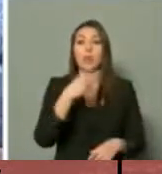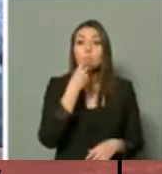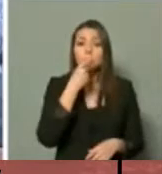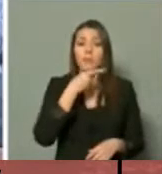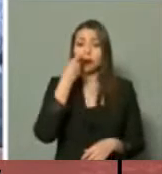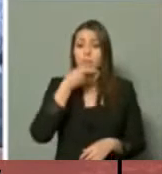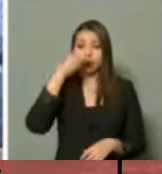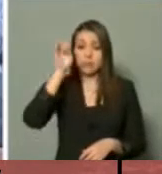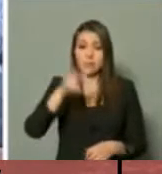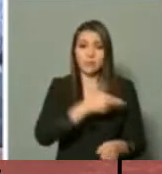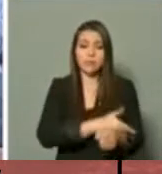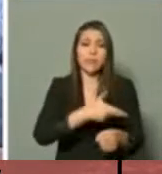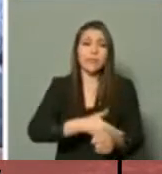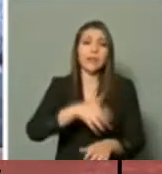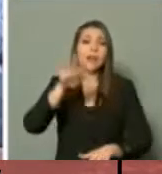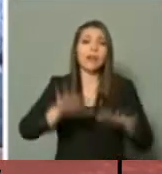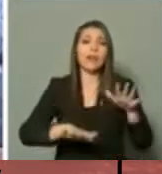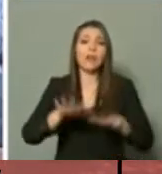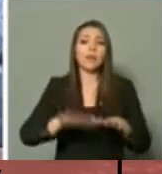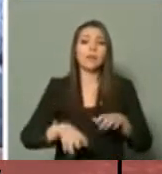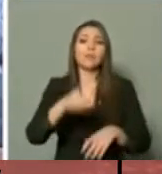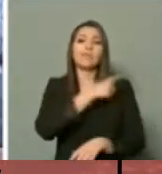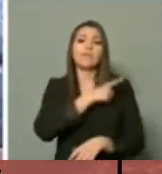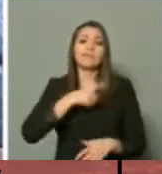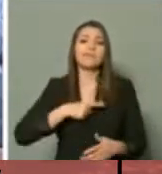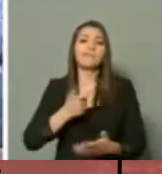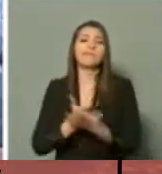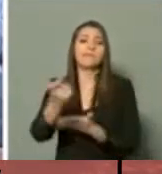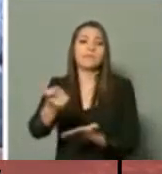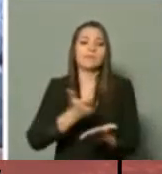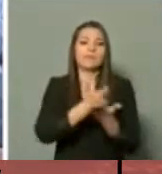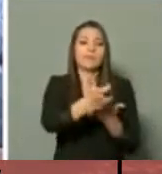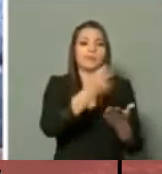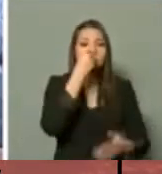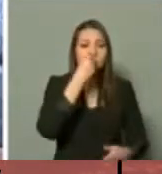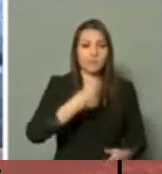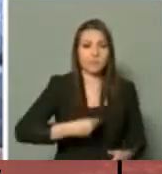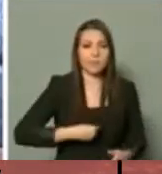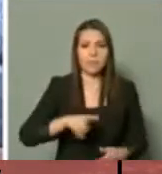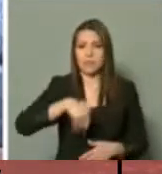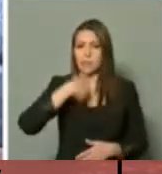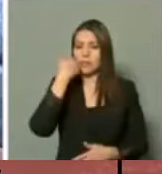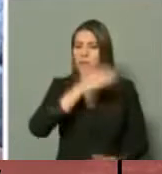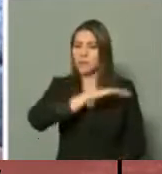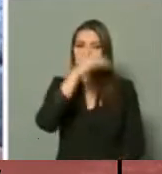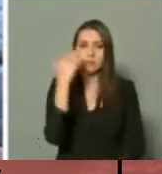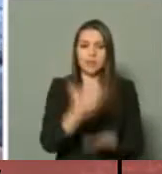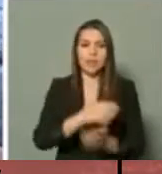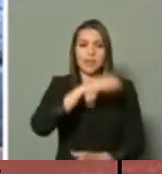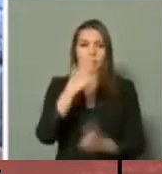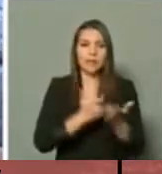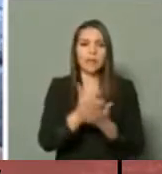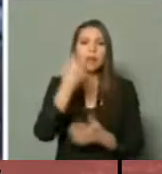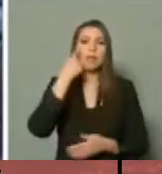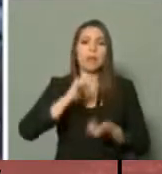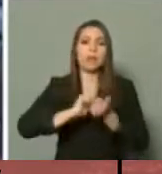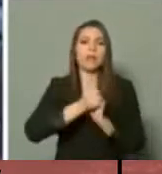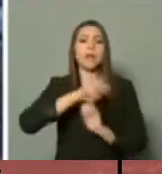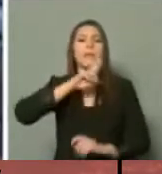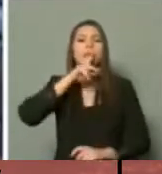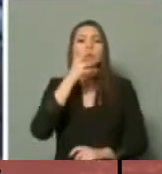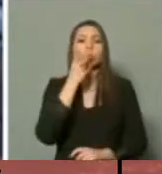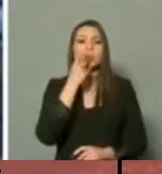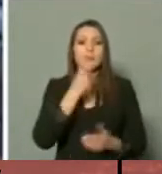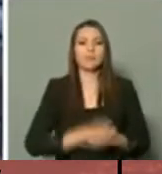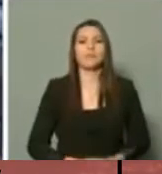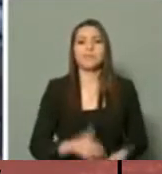a veces han tenido que llegar a ese tema de cuotas. Yo, mi compromiso es que se acaben las cuotas y tengamos una mejor policía. Gracias, candidata. Aún